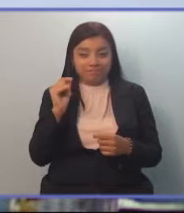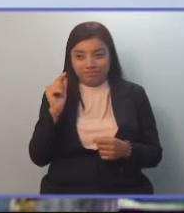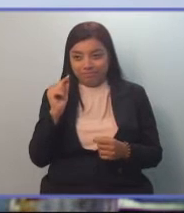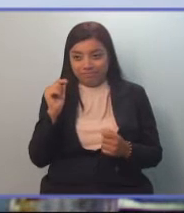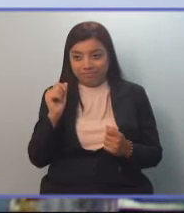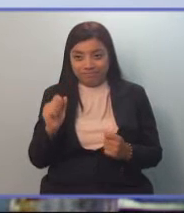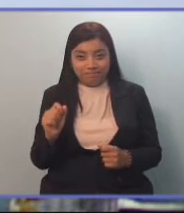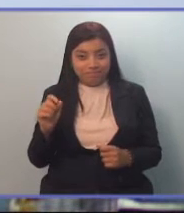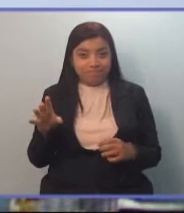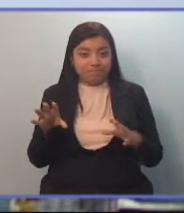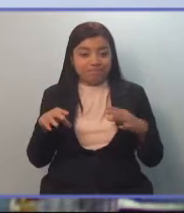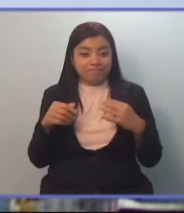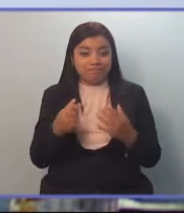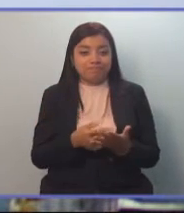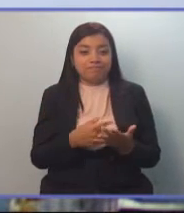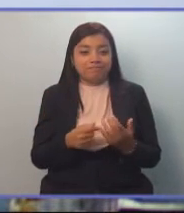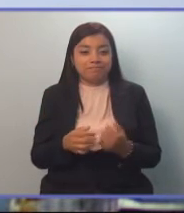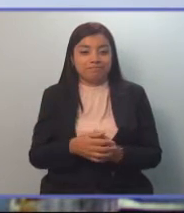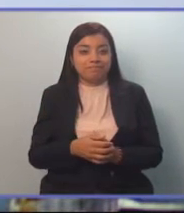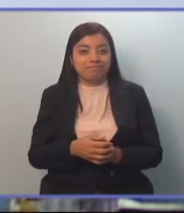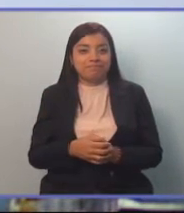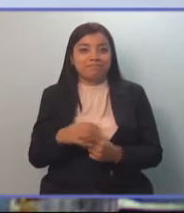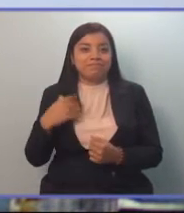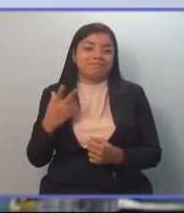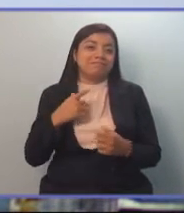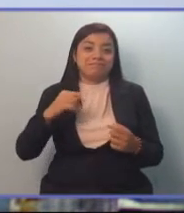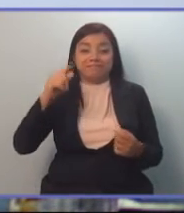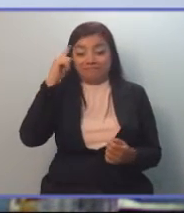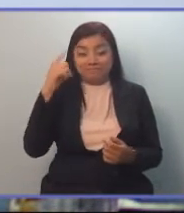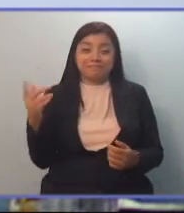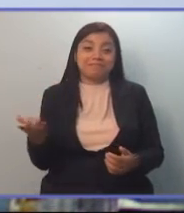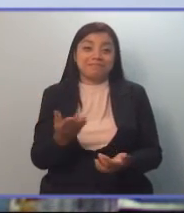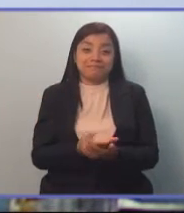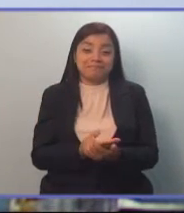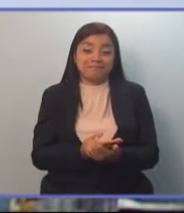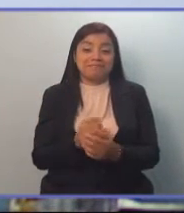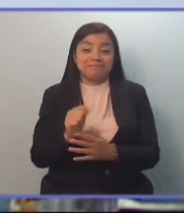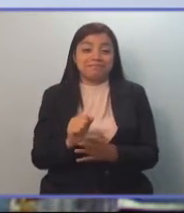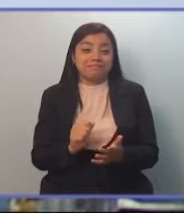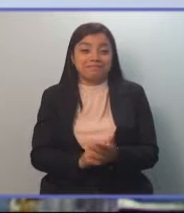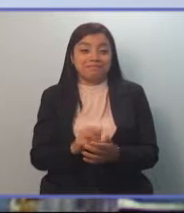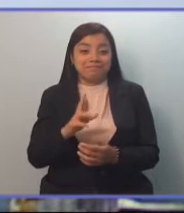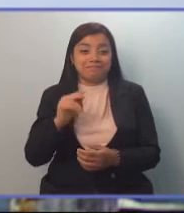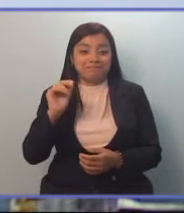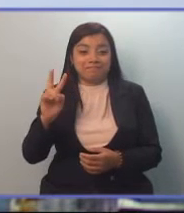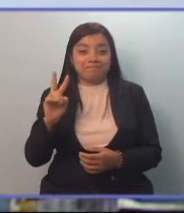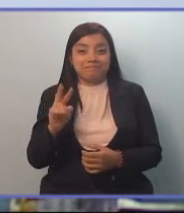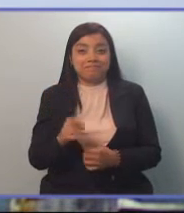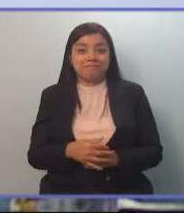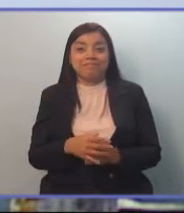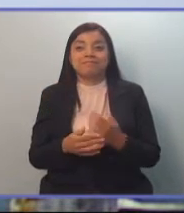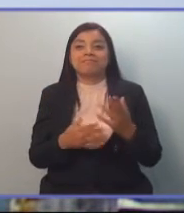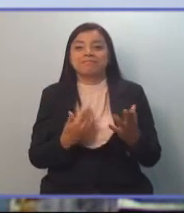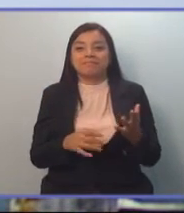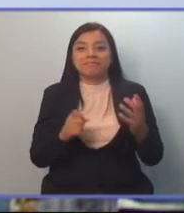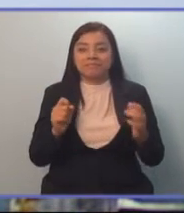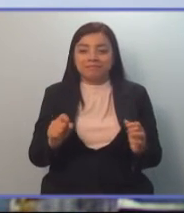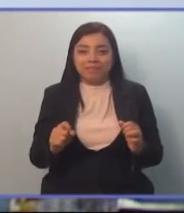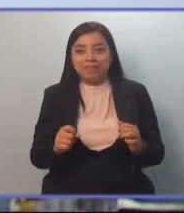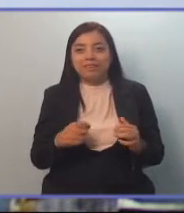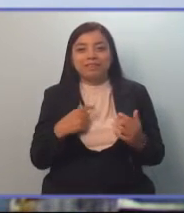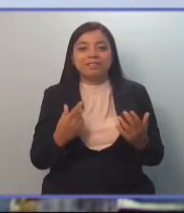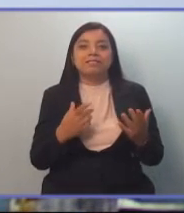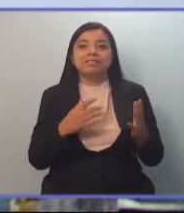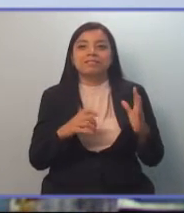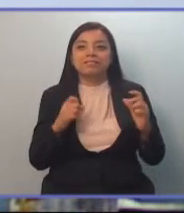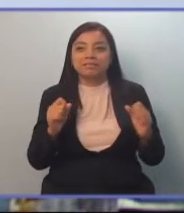se advierte, aceptar la propuesta de redacción en el artículo 2 del decreto número 935 del 20 de marzo